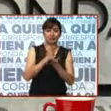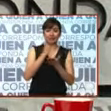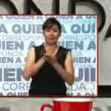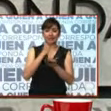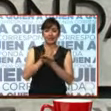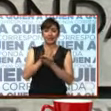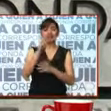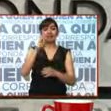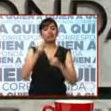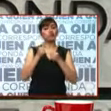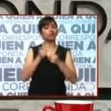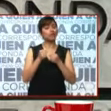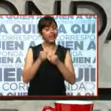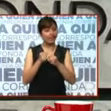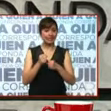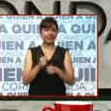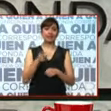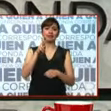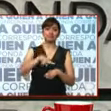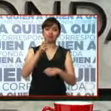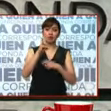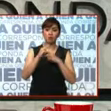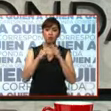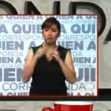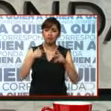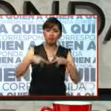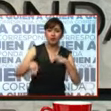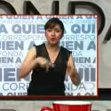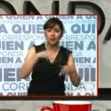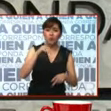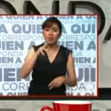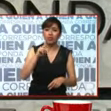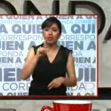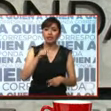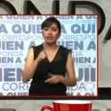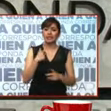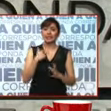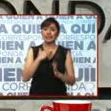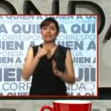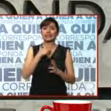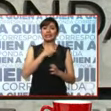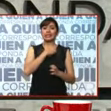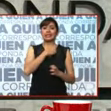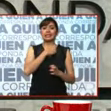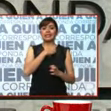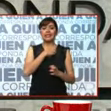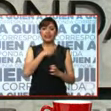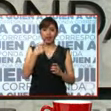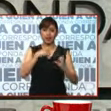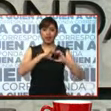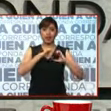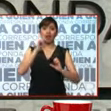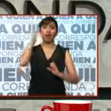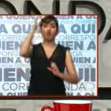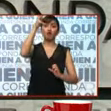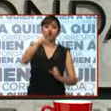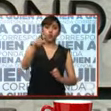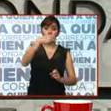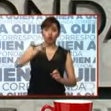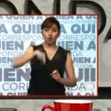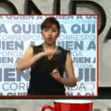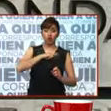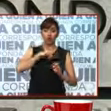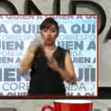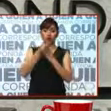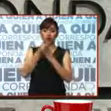Está ruda la cosa, ¿no? Este mundial nos tiene que hacer muy cardíaco, ¿verdad? No sé si vamos a verlos como marcapasos después los partidos ya de